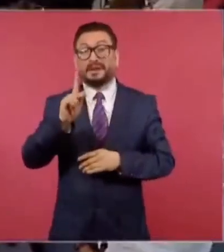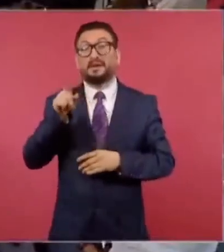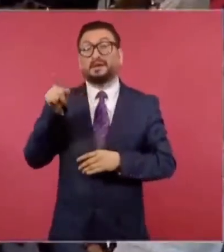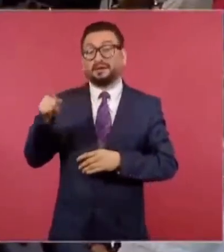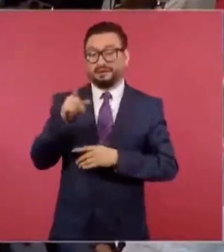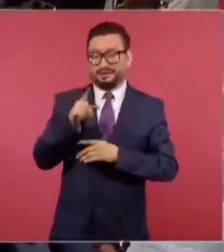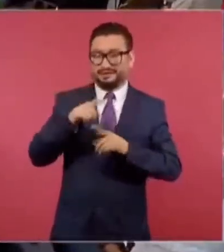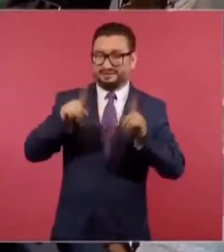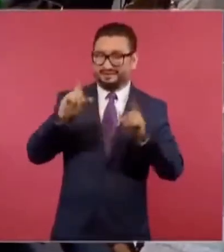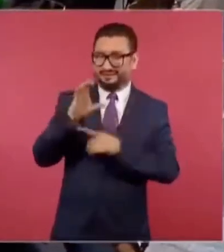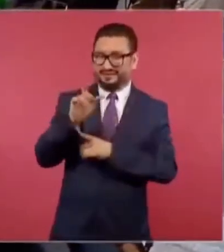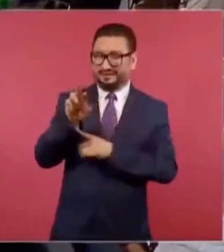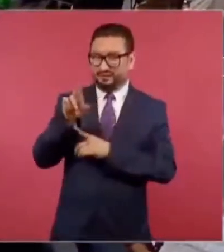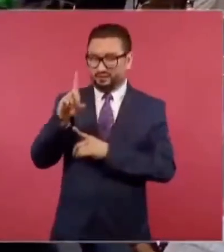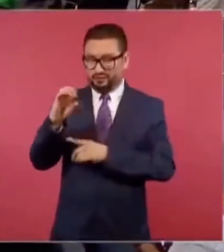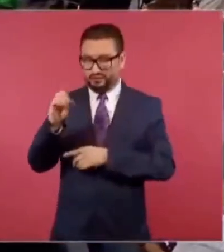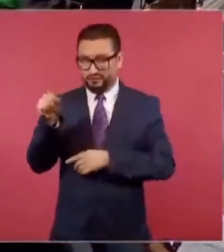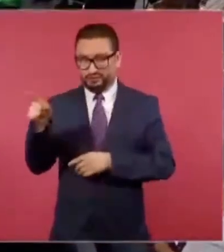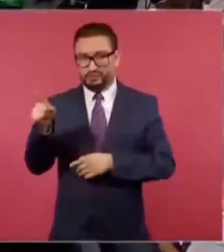Claudio,